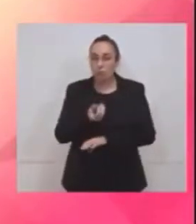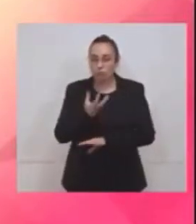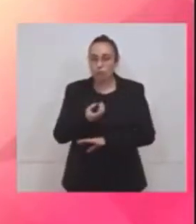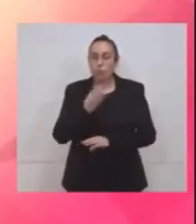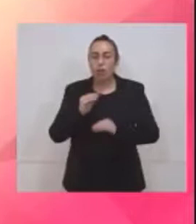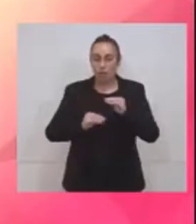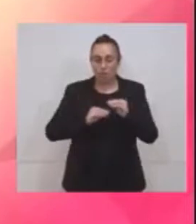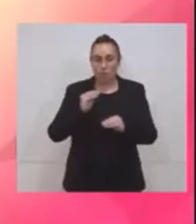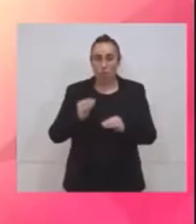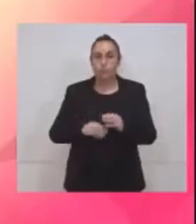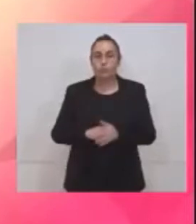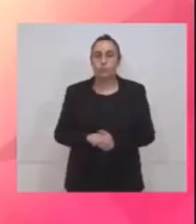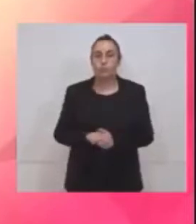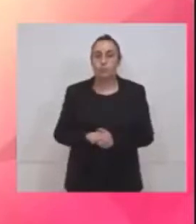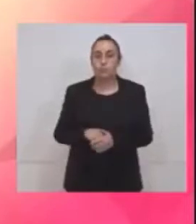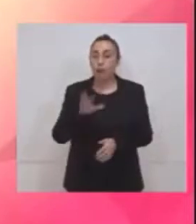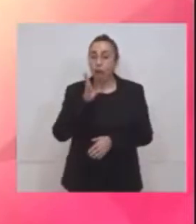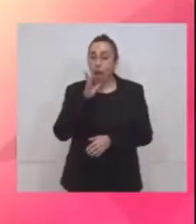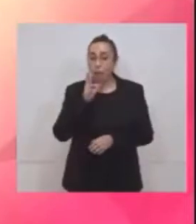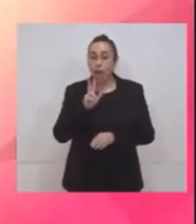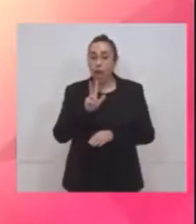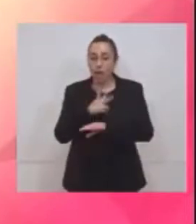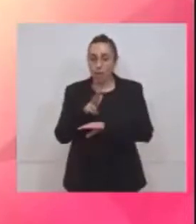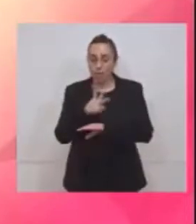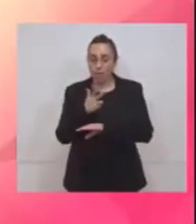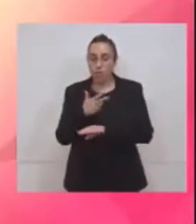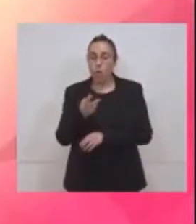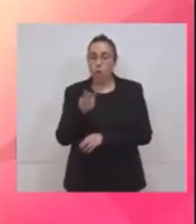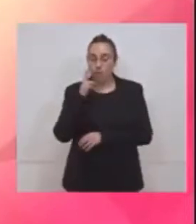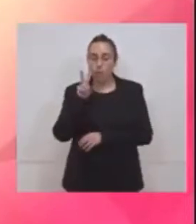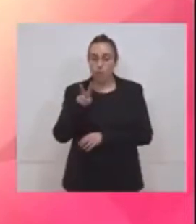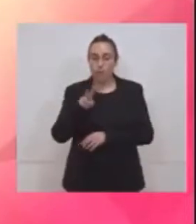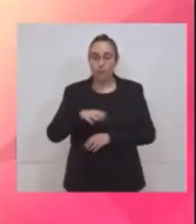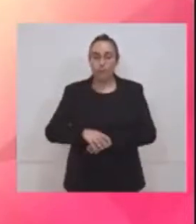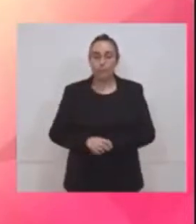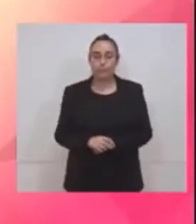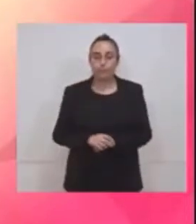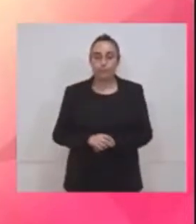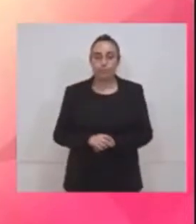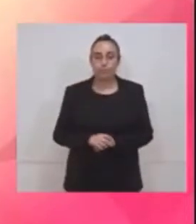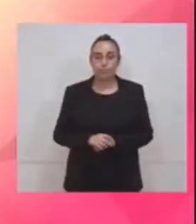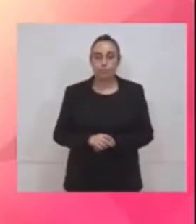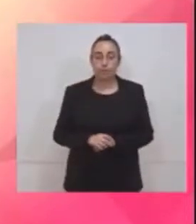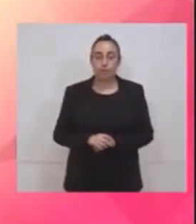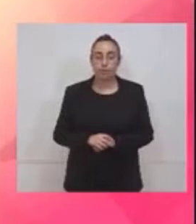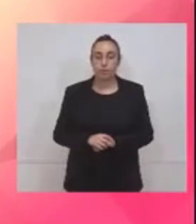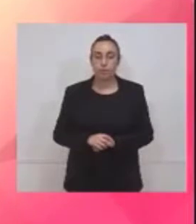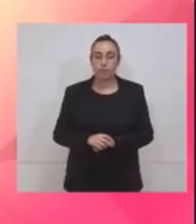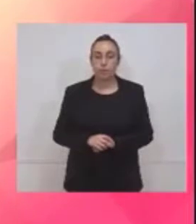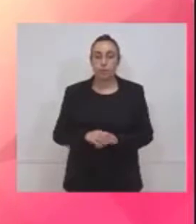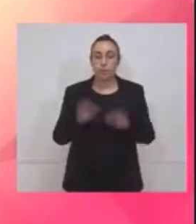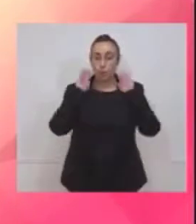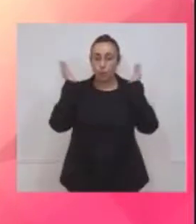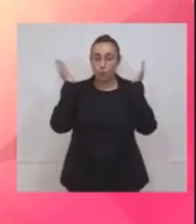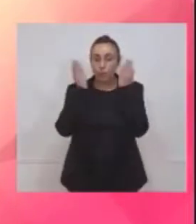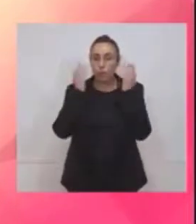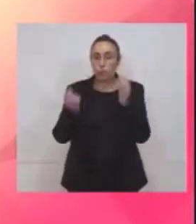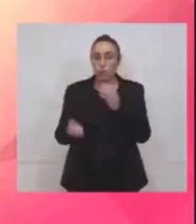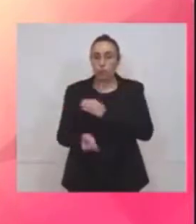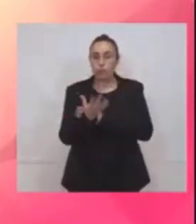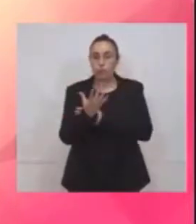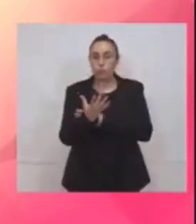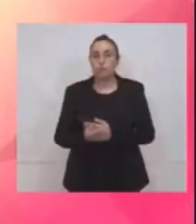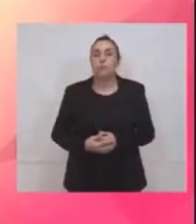que resume muchos de estos momentos que vivimos el año pasado. El congreso fue creado para dar visibilidad a la terapia